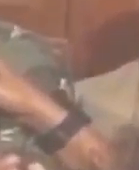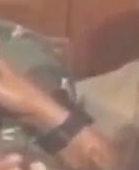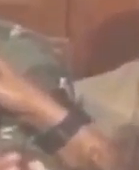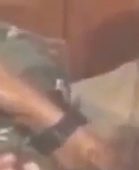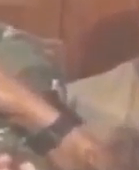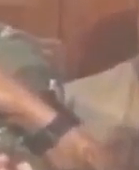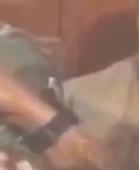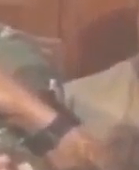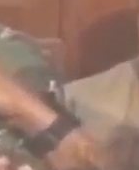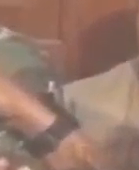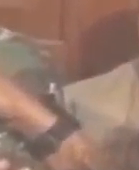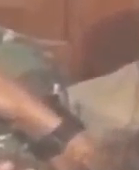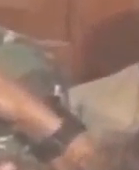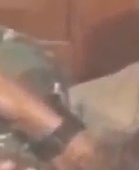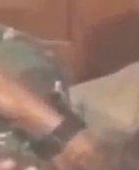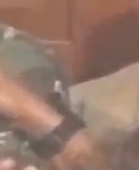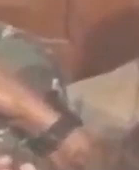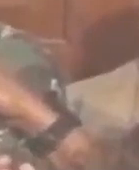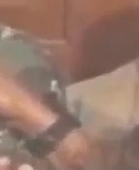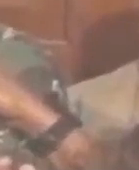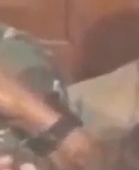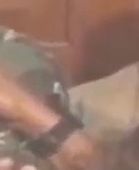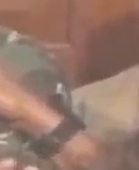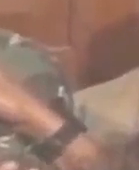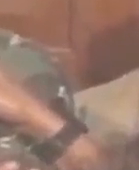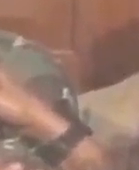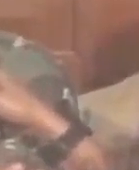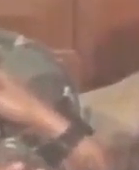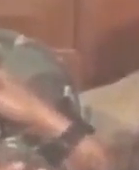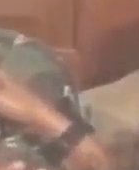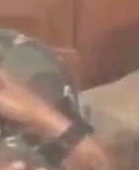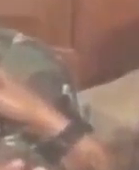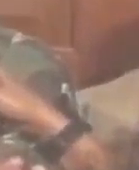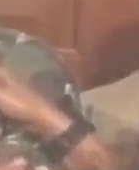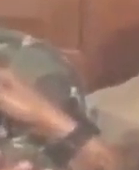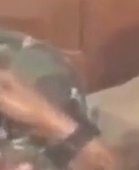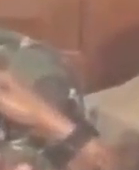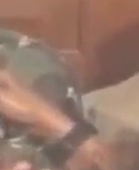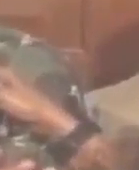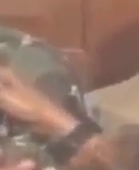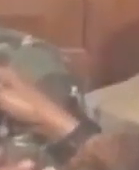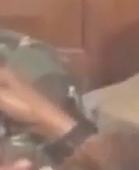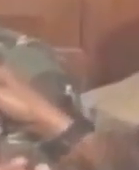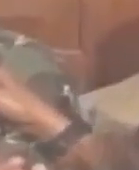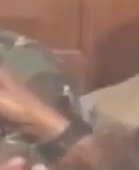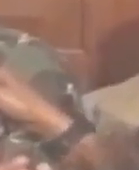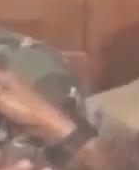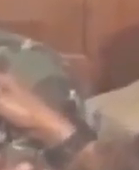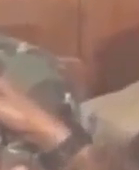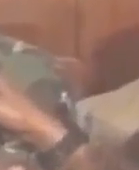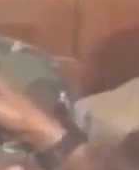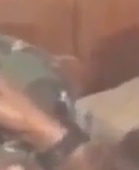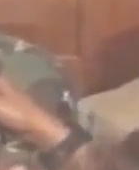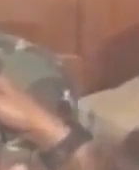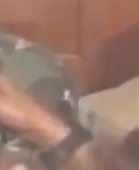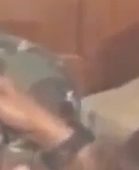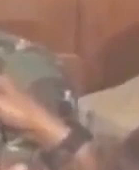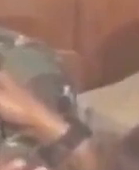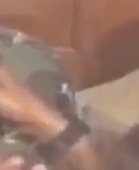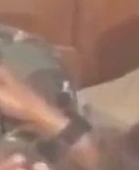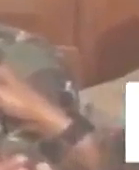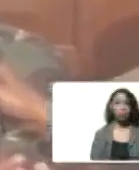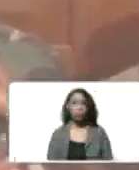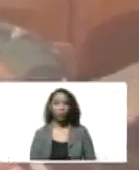poder. Ustedes lo hicieron muy bien por allá, pero ya es tiempo de evitar más derramamiento de sangre, ya es